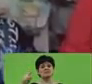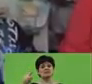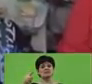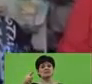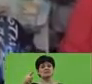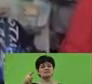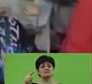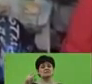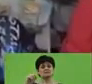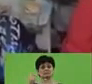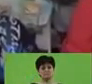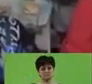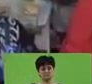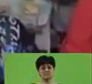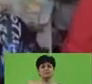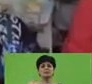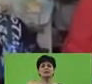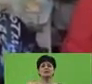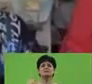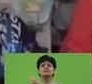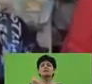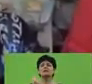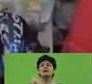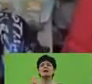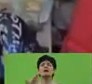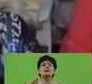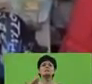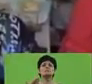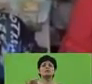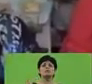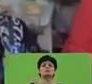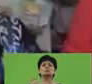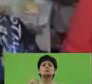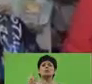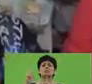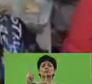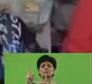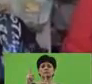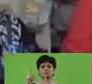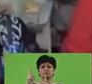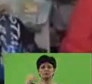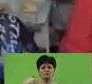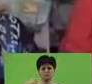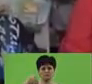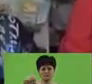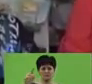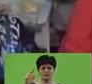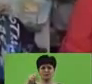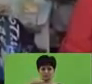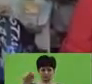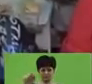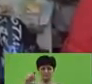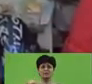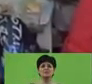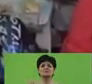trabajar con los futuros docentes, ¿no? Con los docentes en formación, para que este no sea un tema más, sino